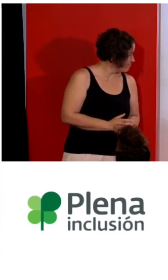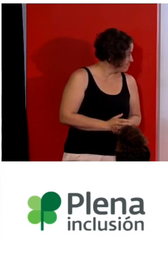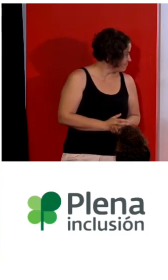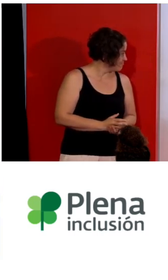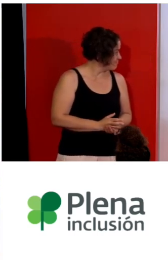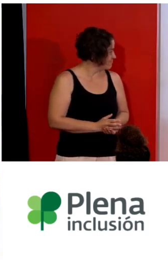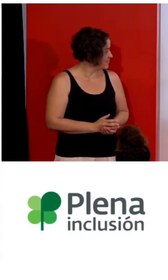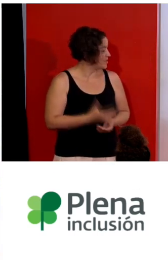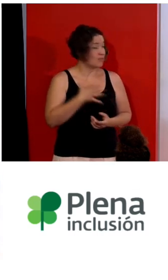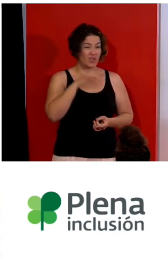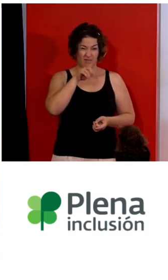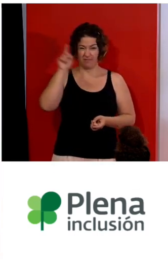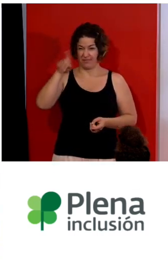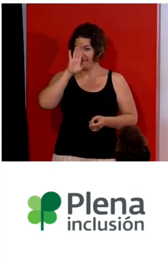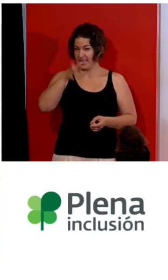Quizá tenemos que darle ahí.